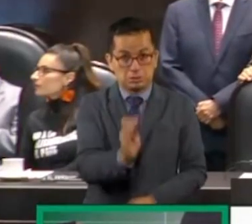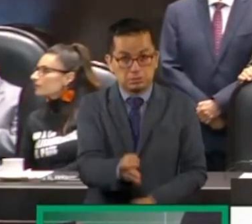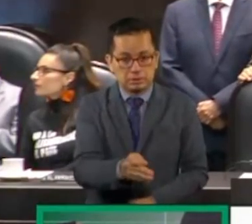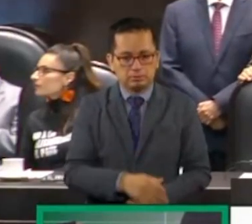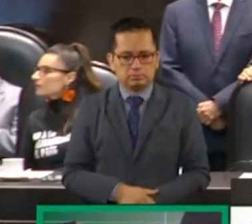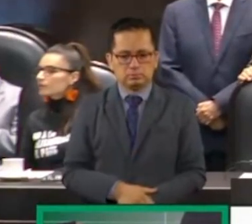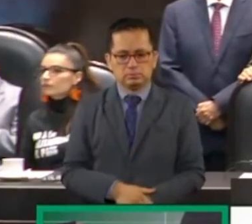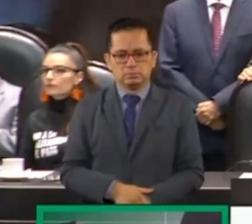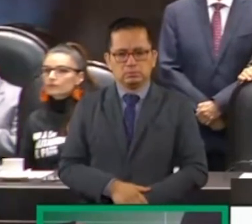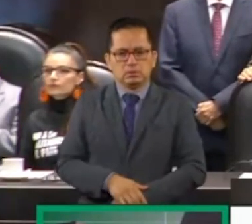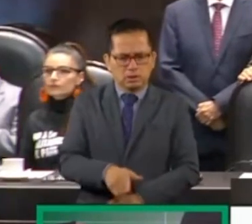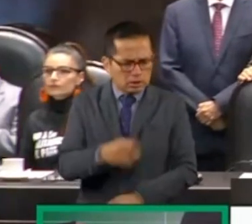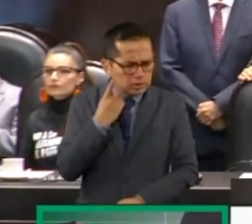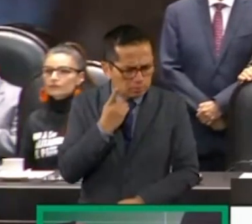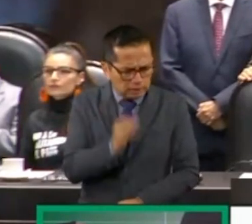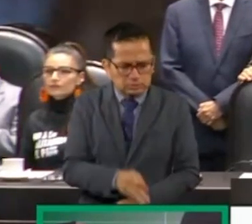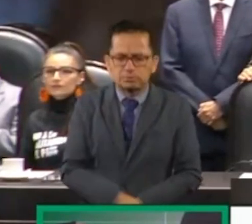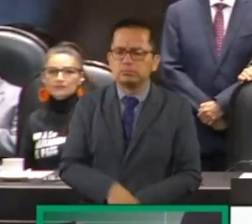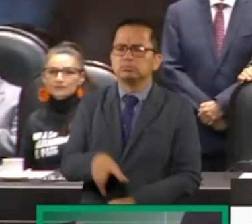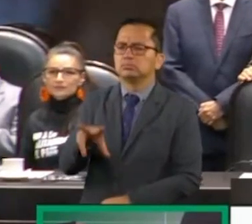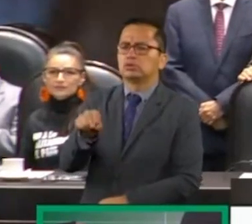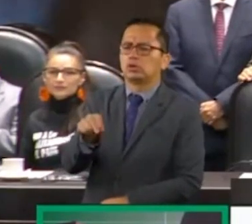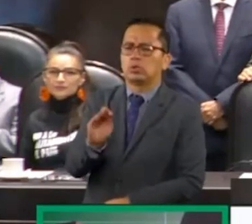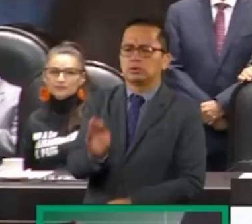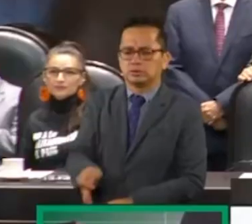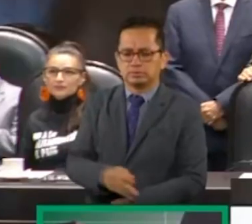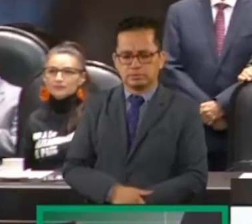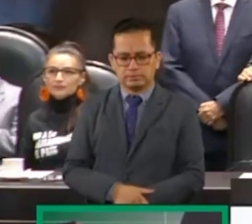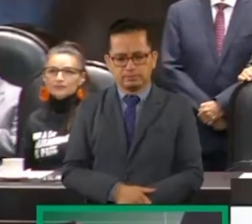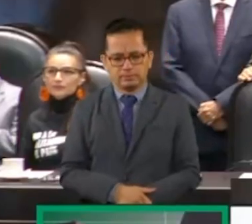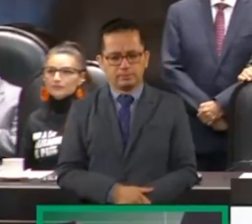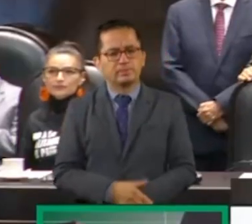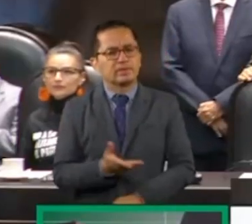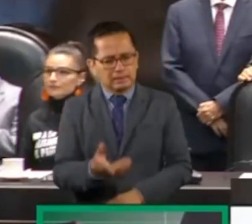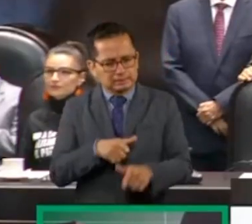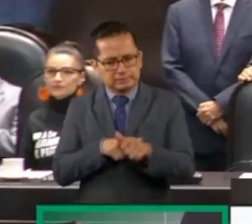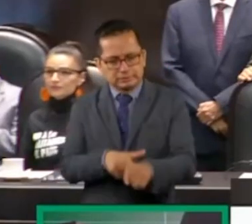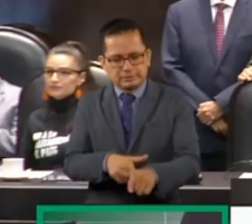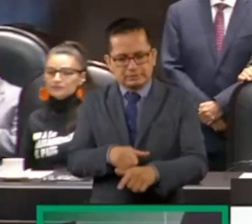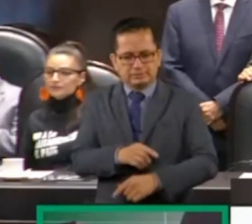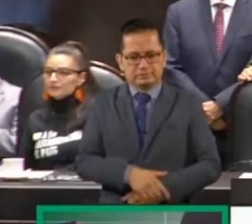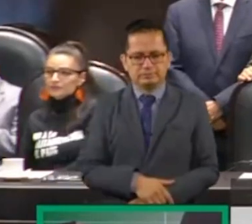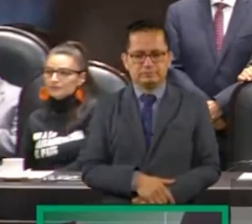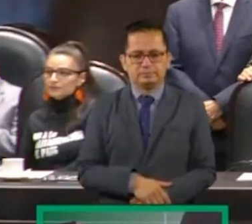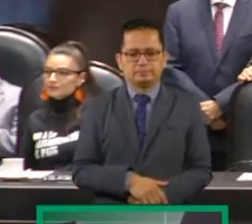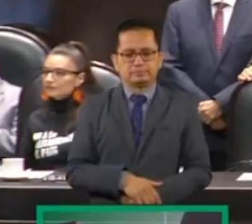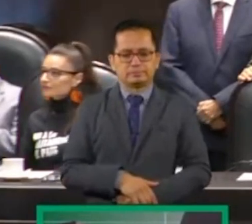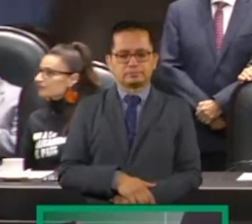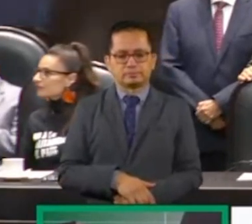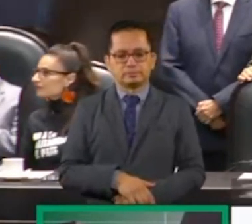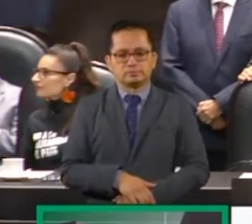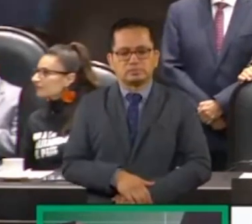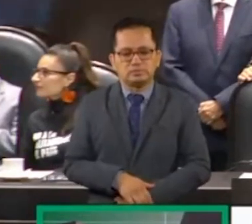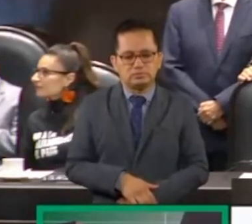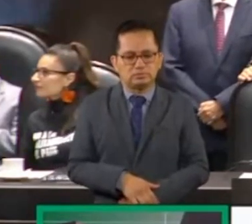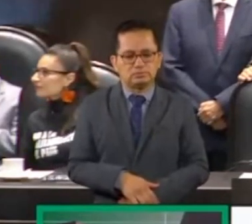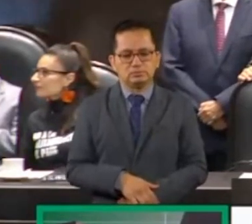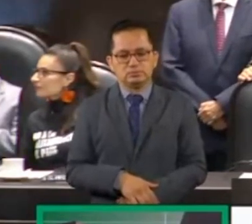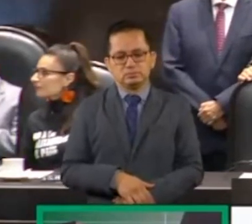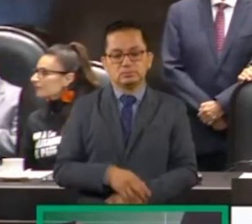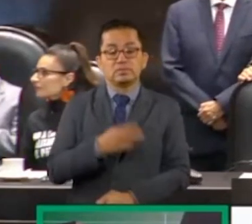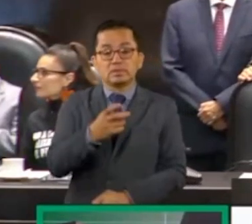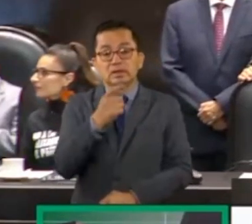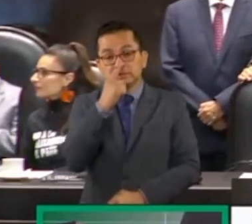pregunta? No aceptamos. Continúe, no le acepto Muchas su gracias. pregunta. Continúe, la oradora. La cual hablábamos de la Policía Federal, la